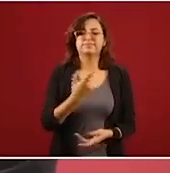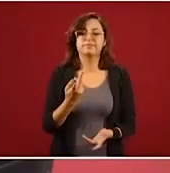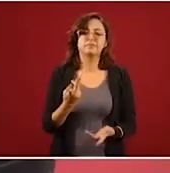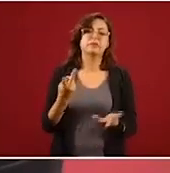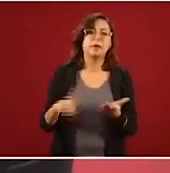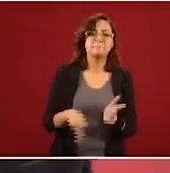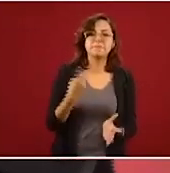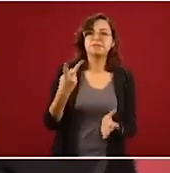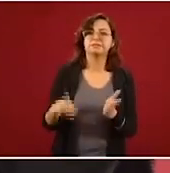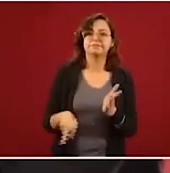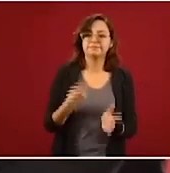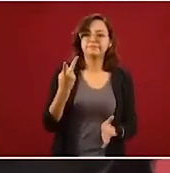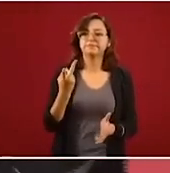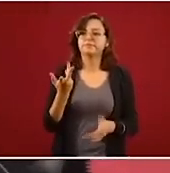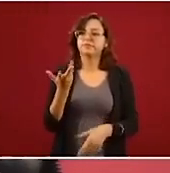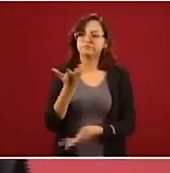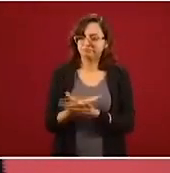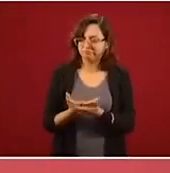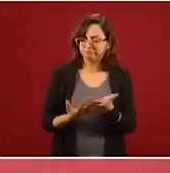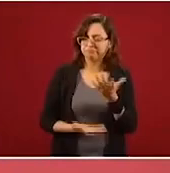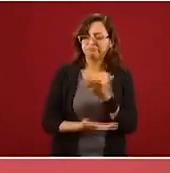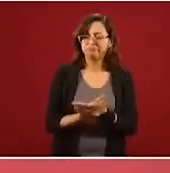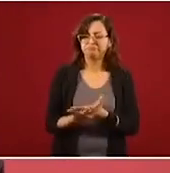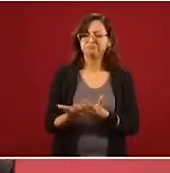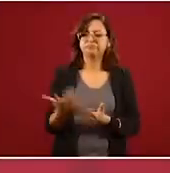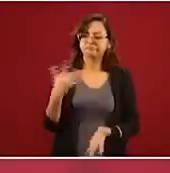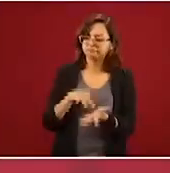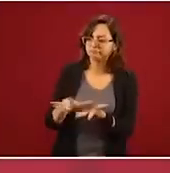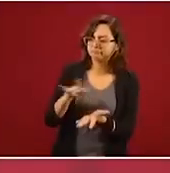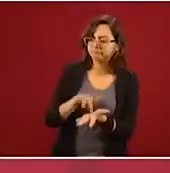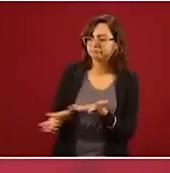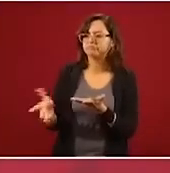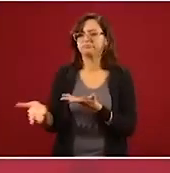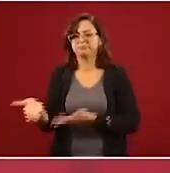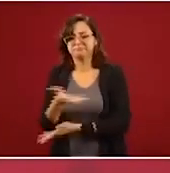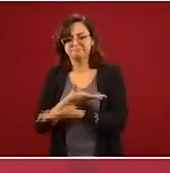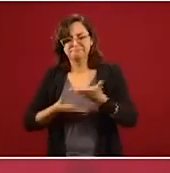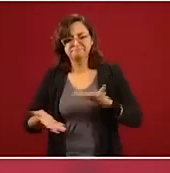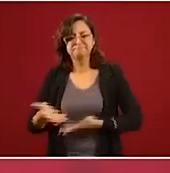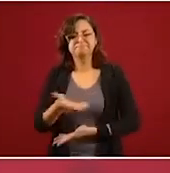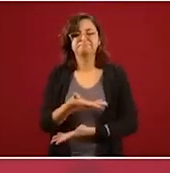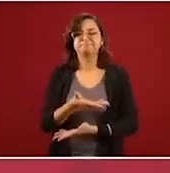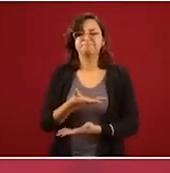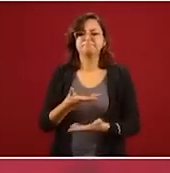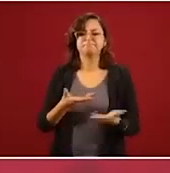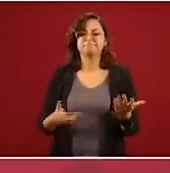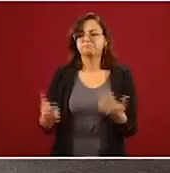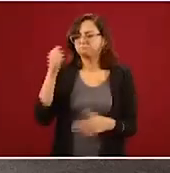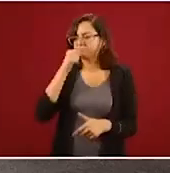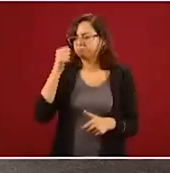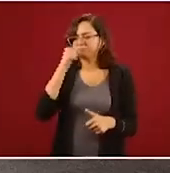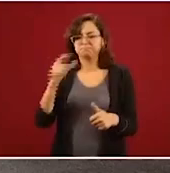en un plan de apoyo, de cooperación, de poner por